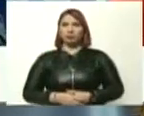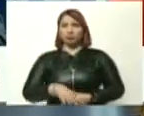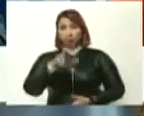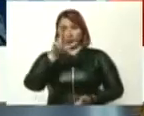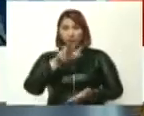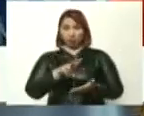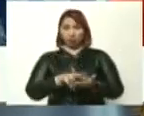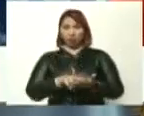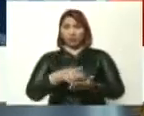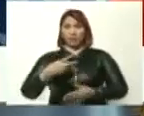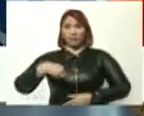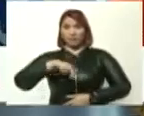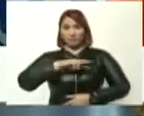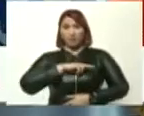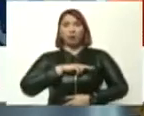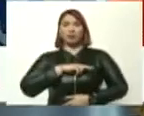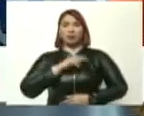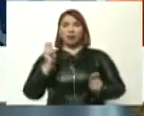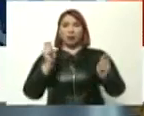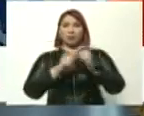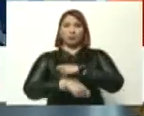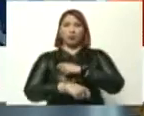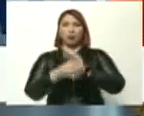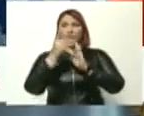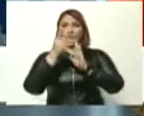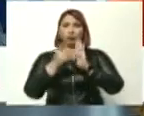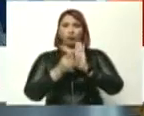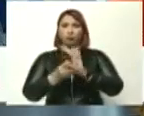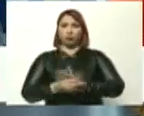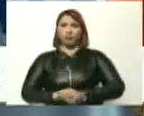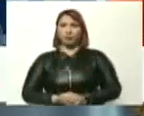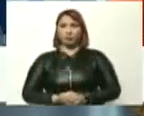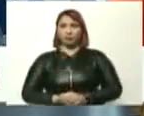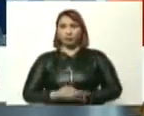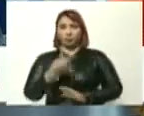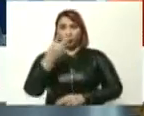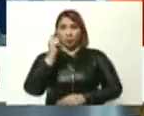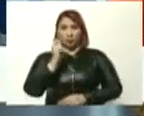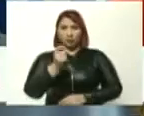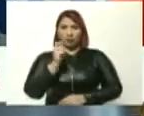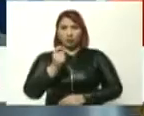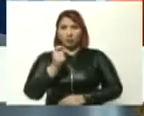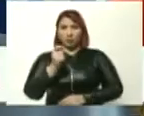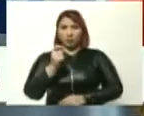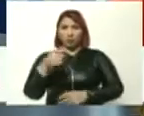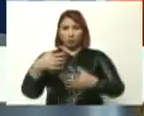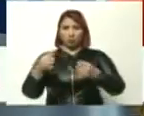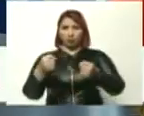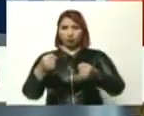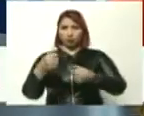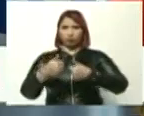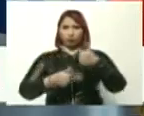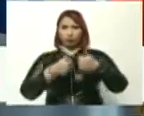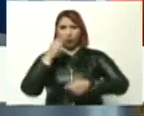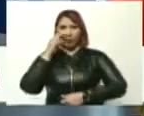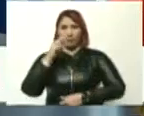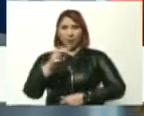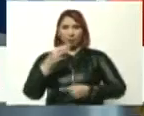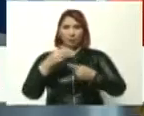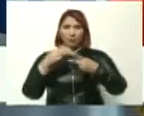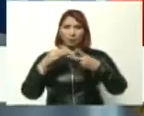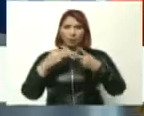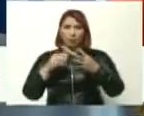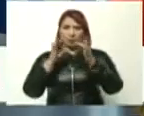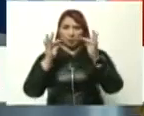certificación falsa y alteración de documento. Son dos tipos penales, los cuales se han visto materializados de manera